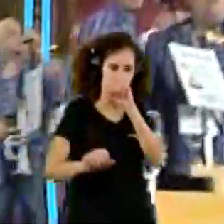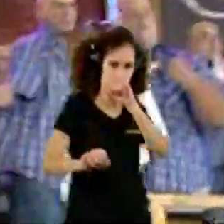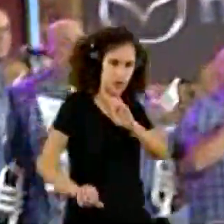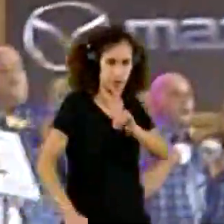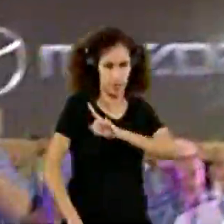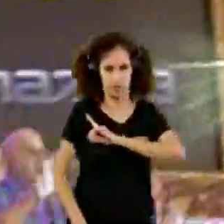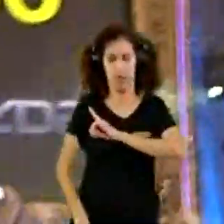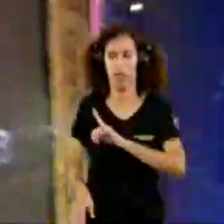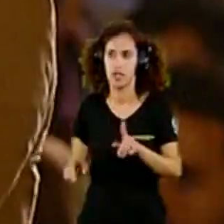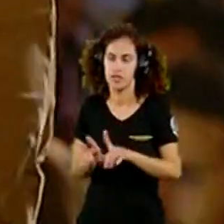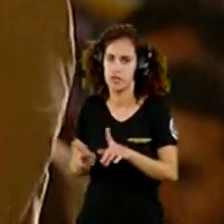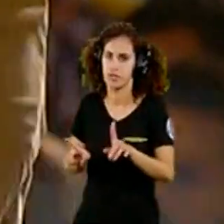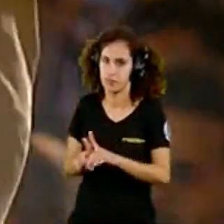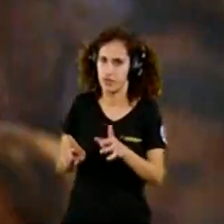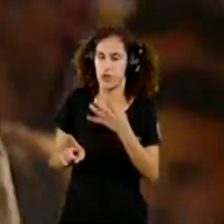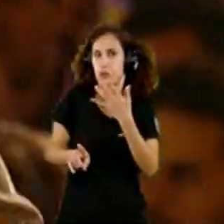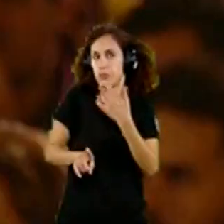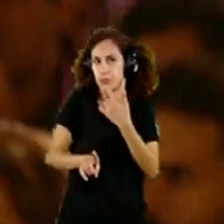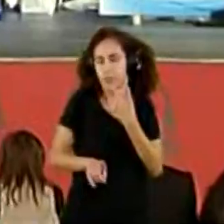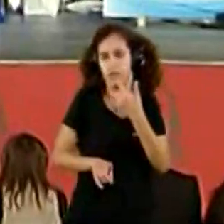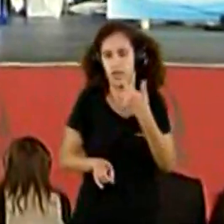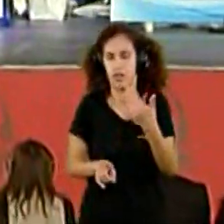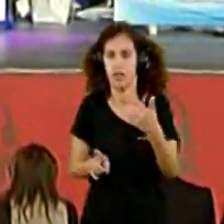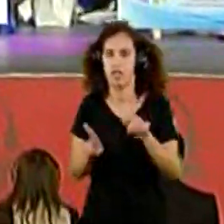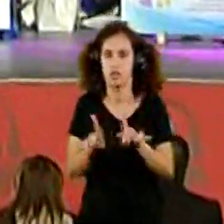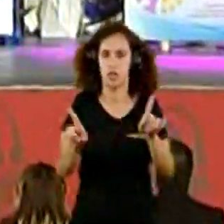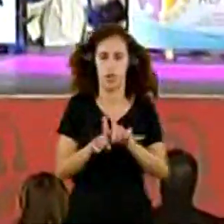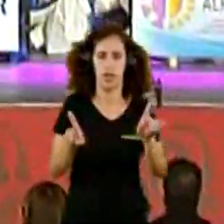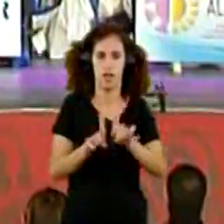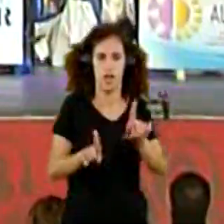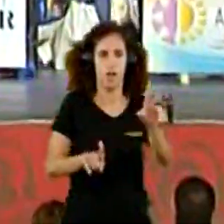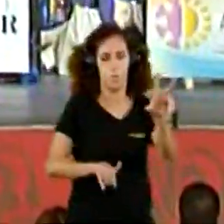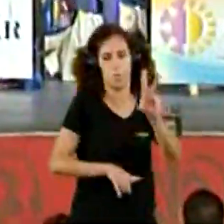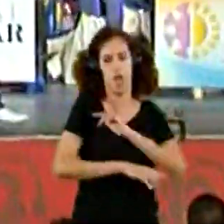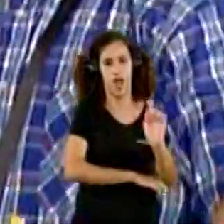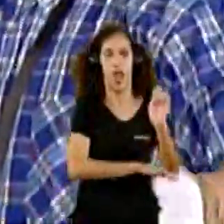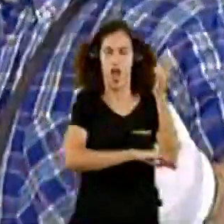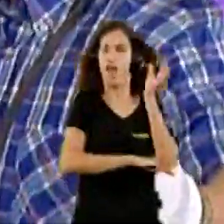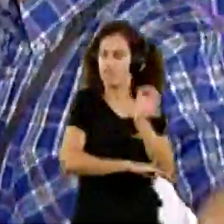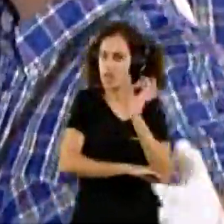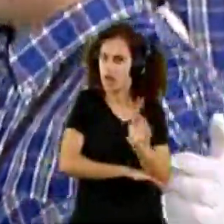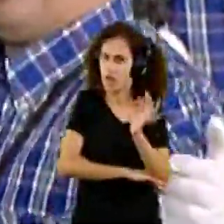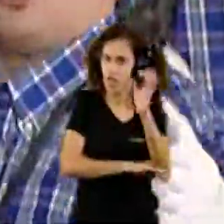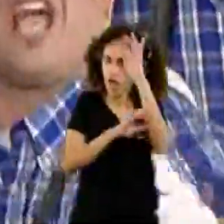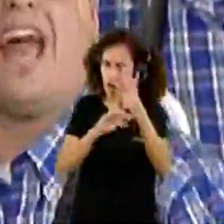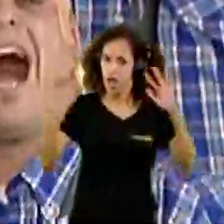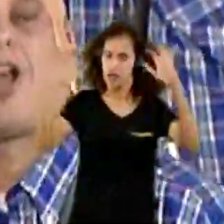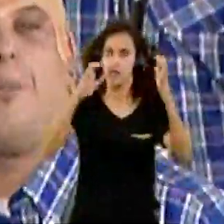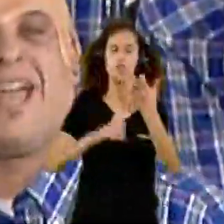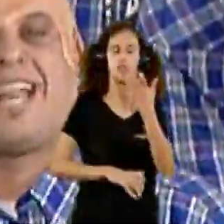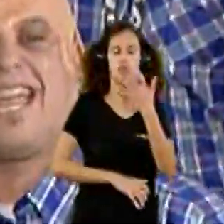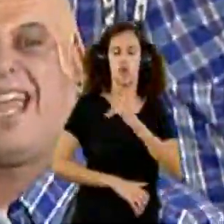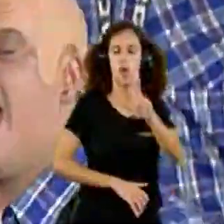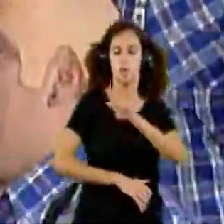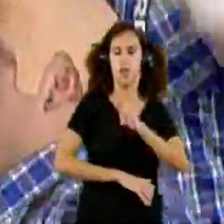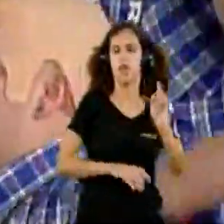Sería un mentiroso y un falso si dijera que conseguir un premio no ilusiona a cualquiera. Si puedo conseguirlo será con